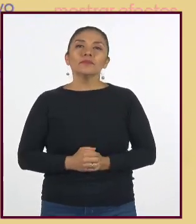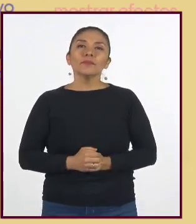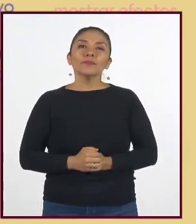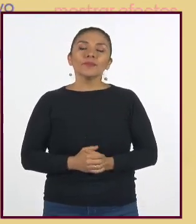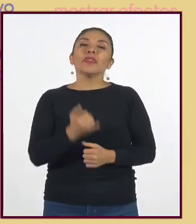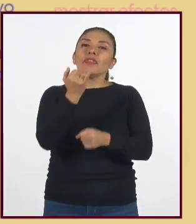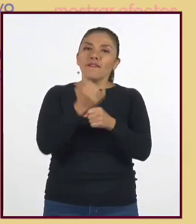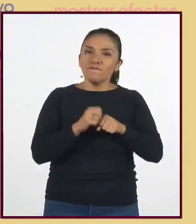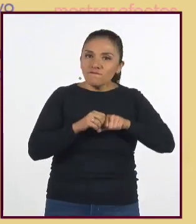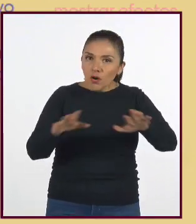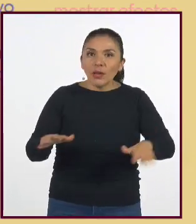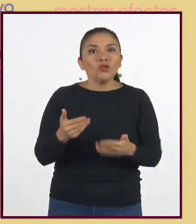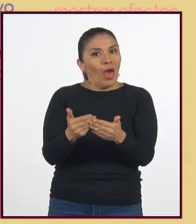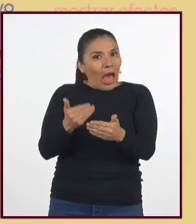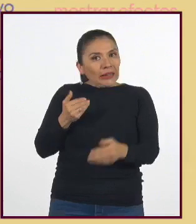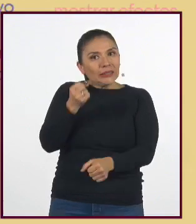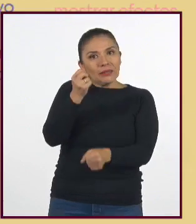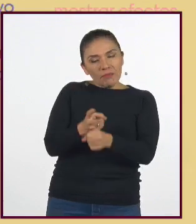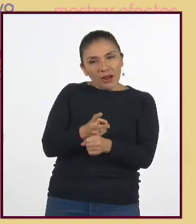información a tiempo.